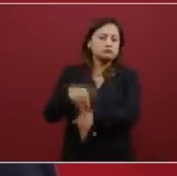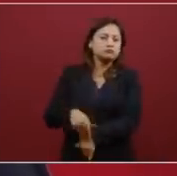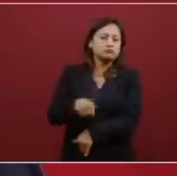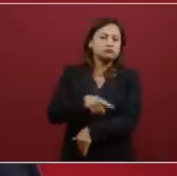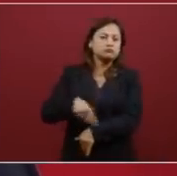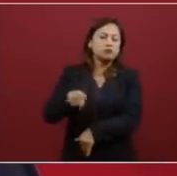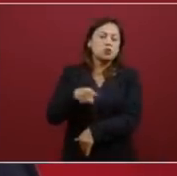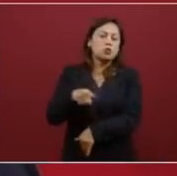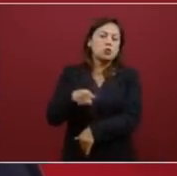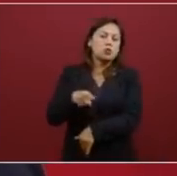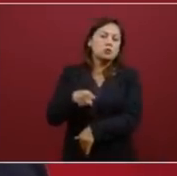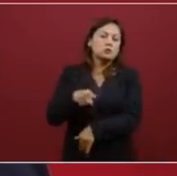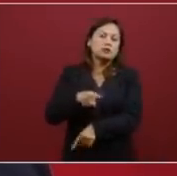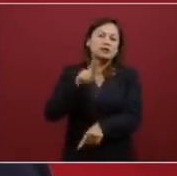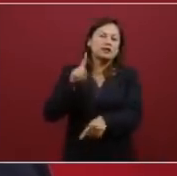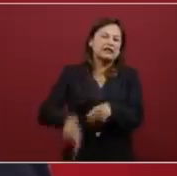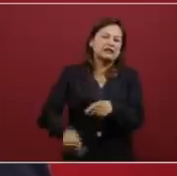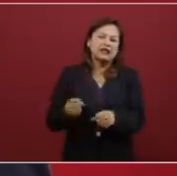Eso